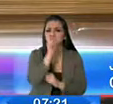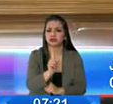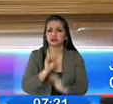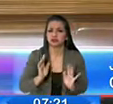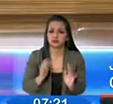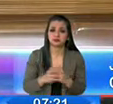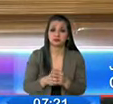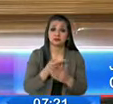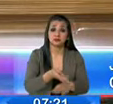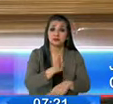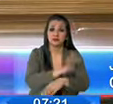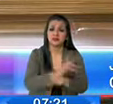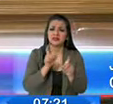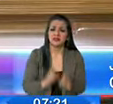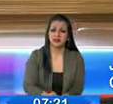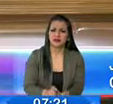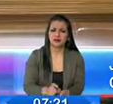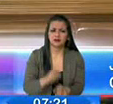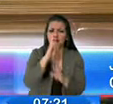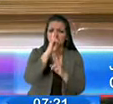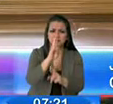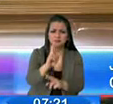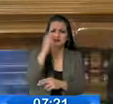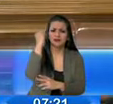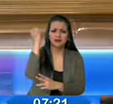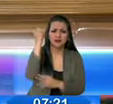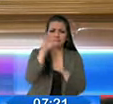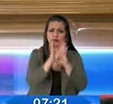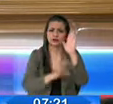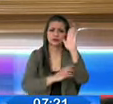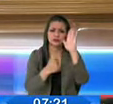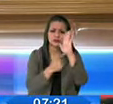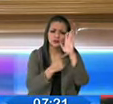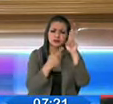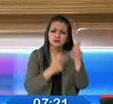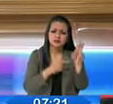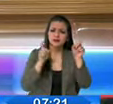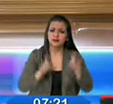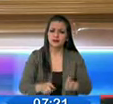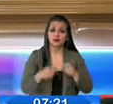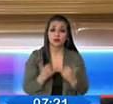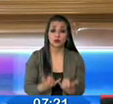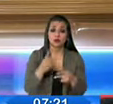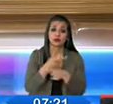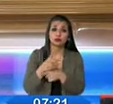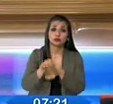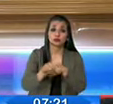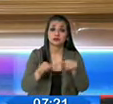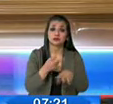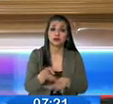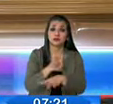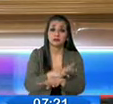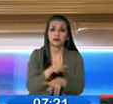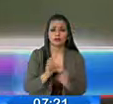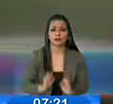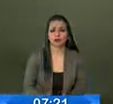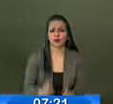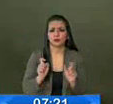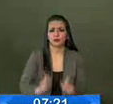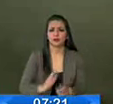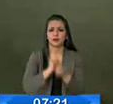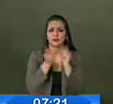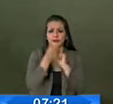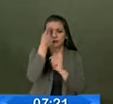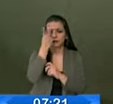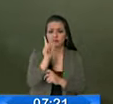la Asamblea Nacional se dejen de violar los derechos constitucionales y que en este momento el CAL tiene la oportunidad de reconsiderar. Que aunque